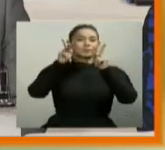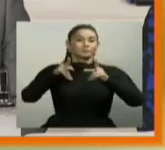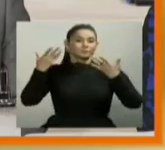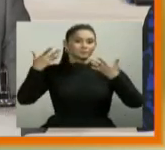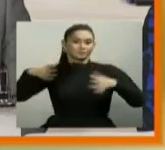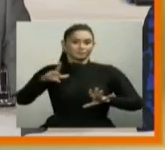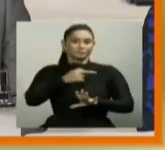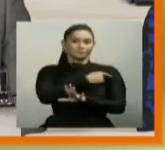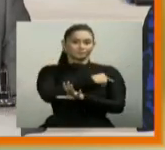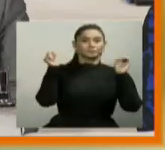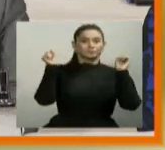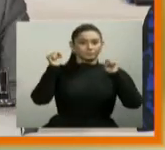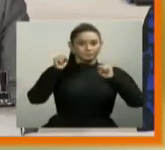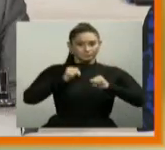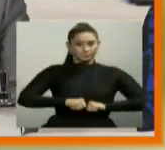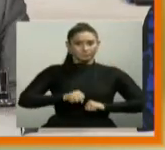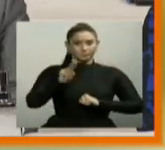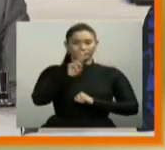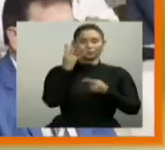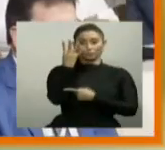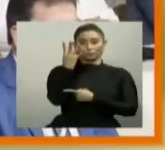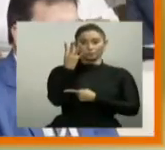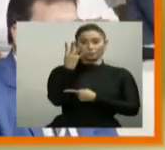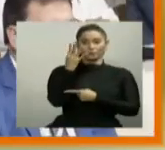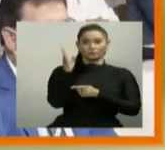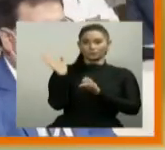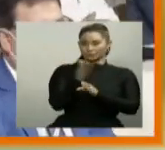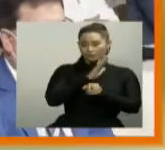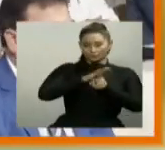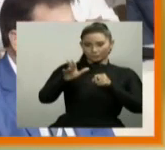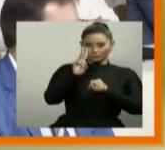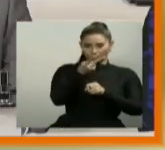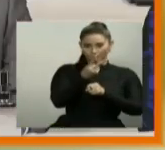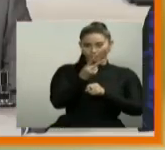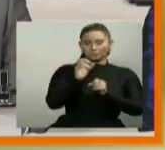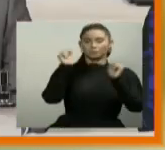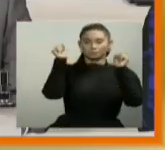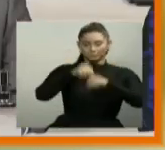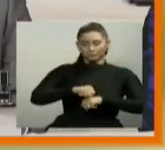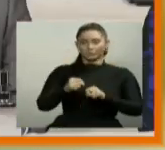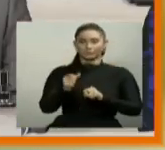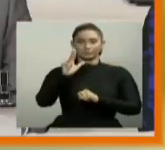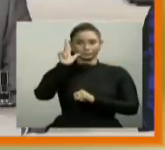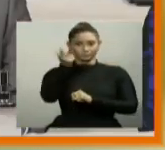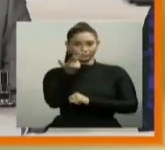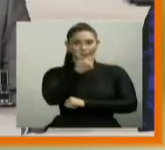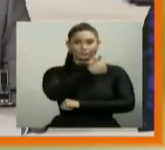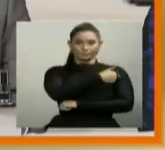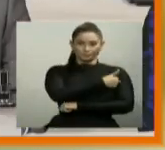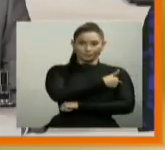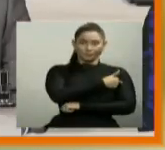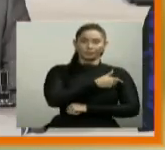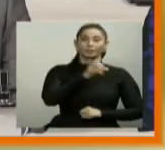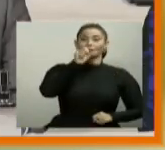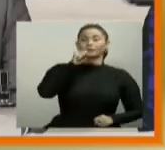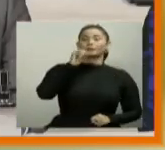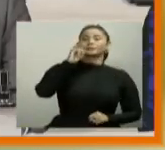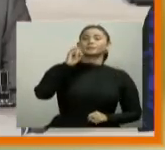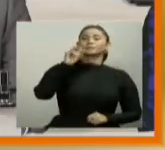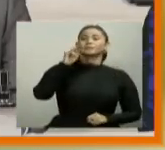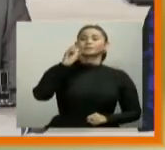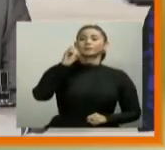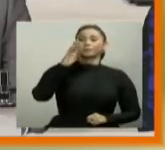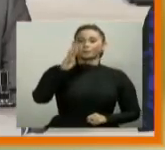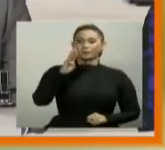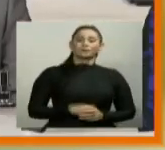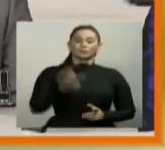manera final no hay alguno que diga que es que puede rendir los resultados tanto que busca, y por